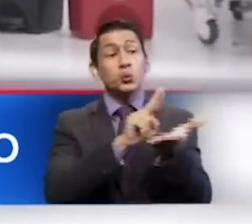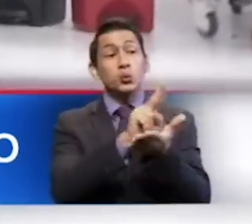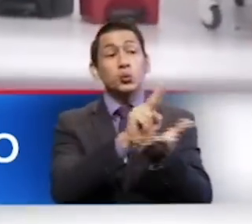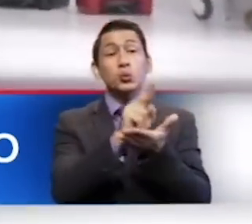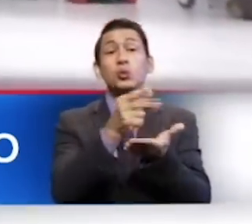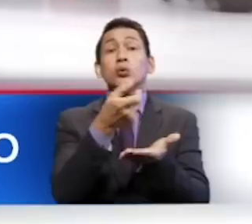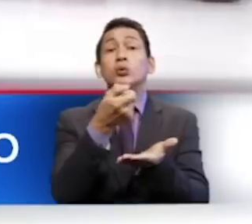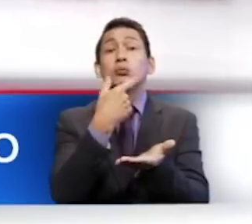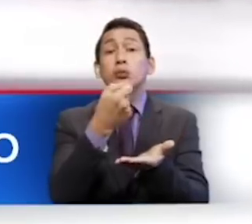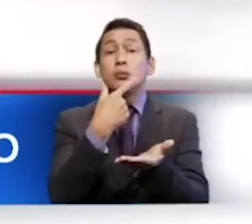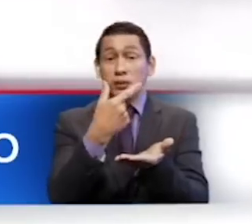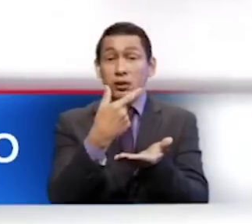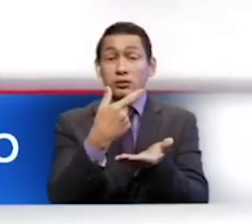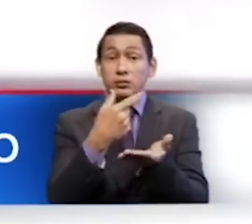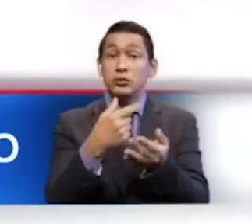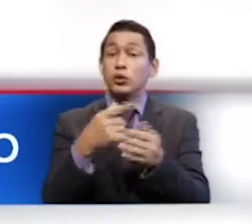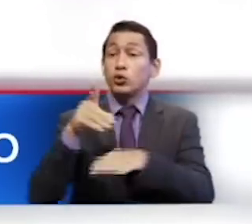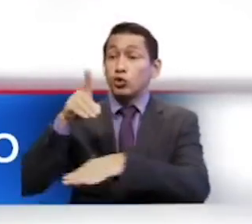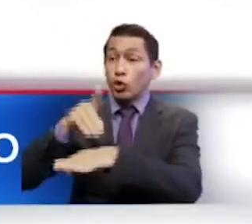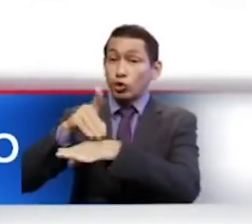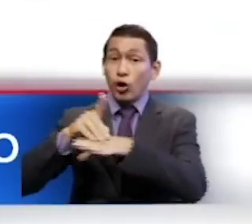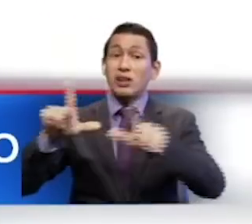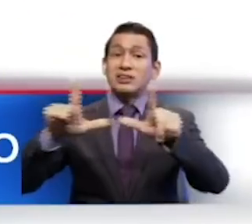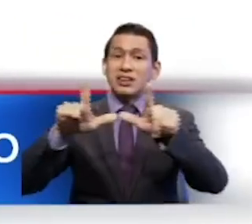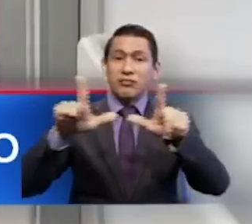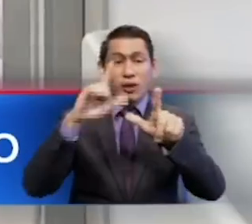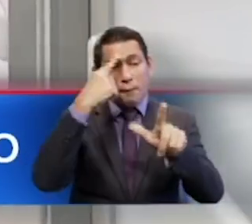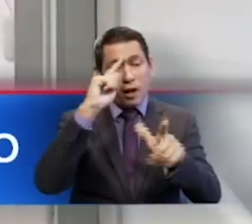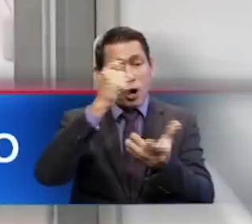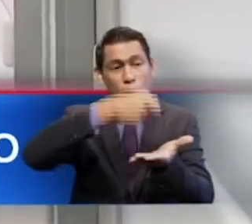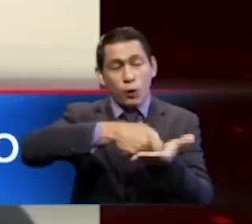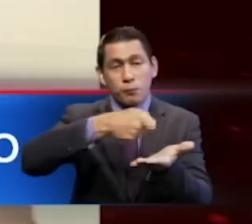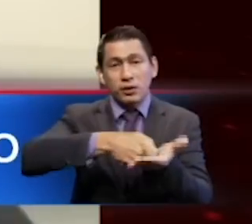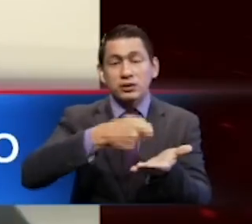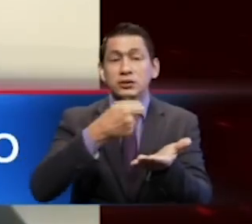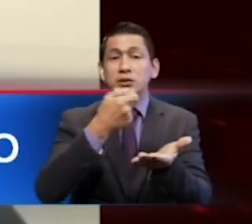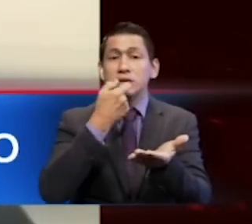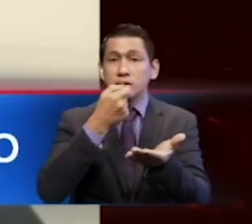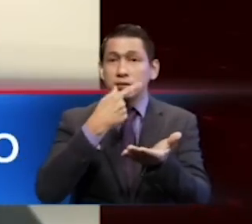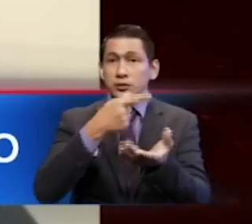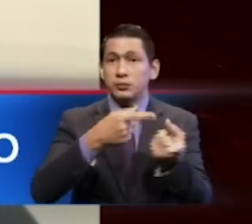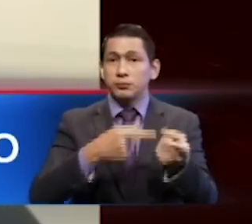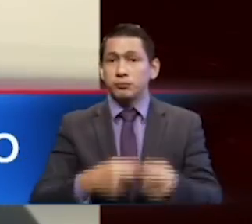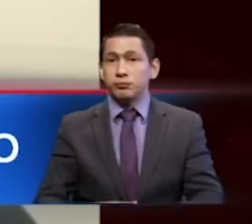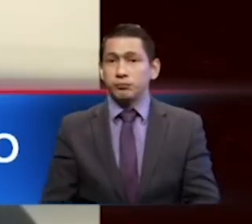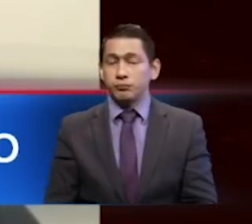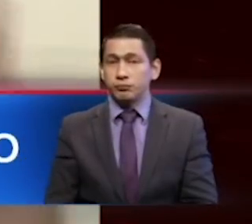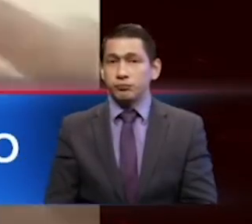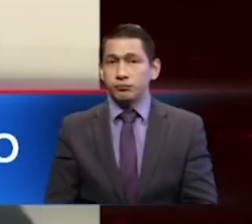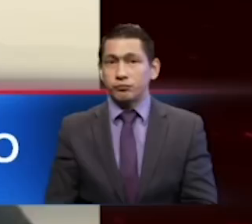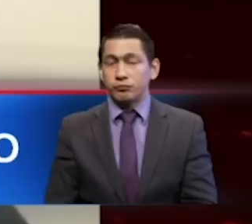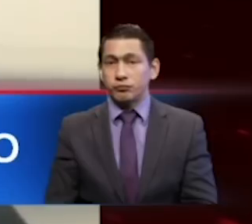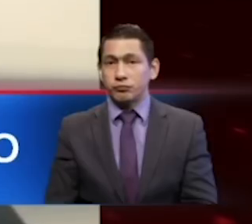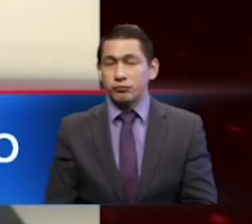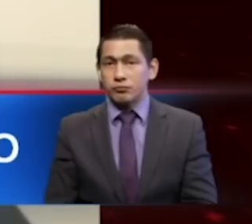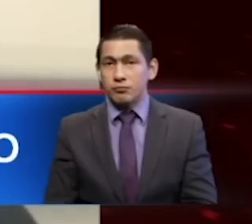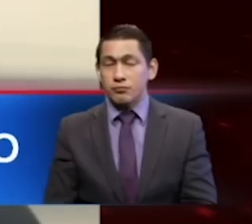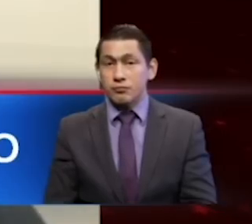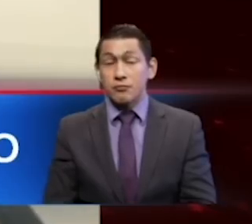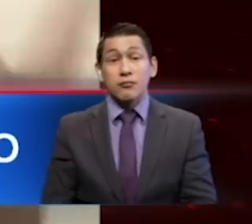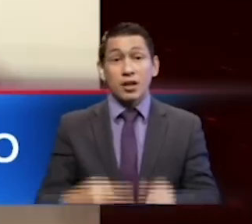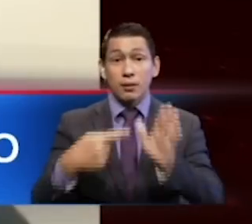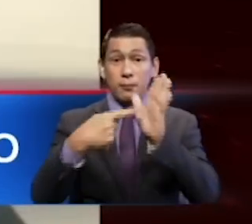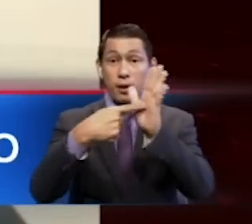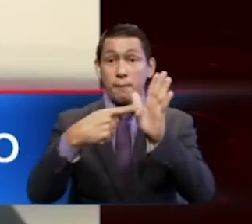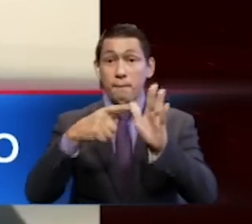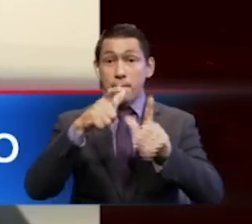bajo receta médica, con el riesgo que implica, según José Luis Borges, médico del Hospital Pablo Arturo Suárez. Pacientes que tengan antecedentes de problemas